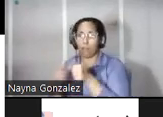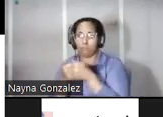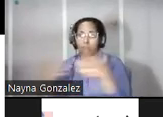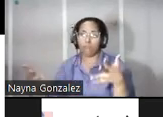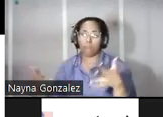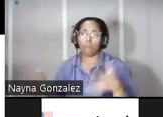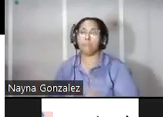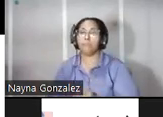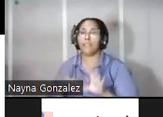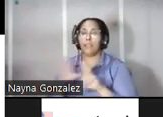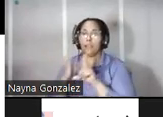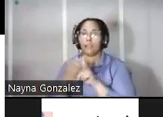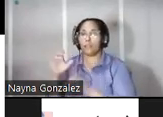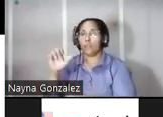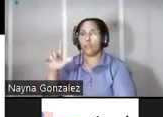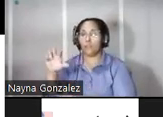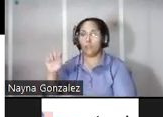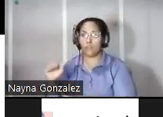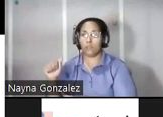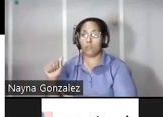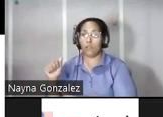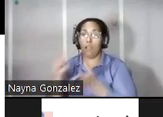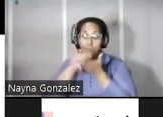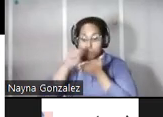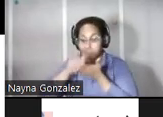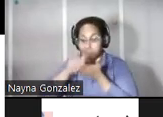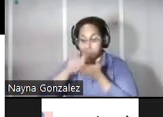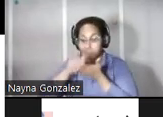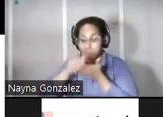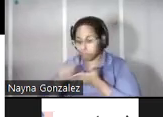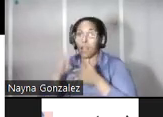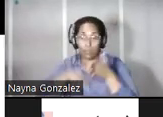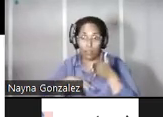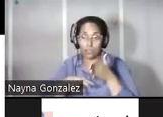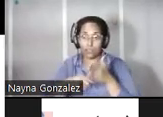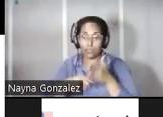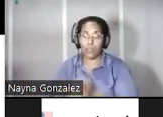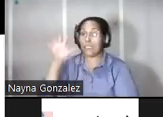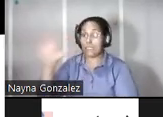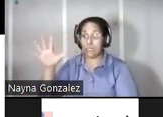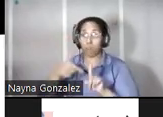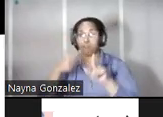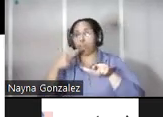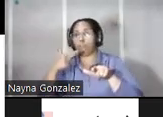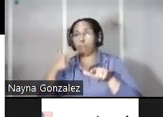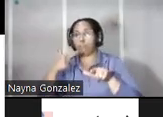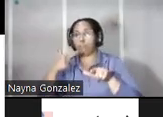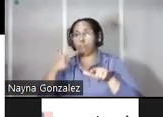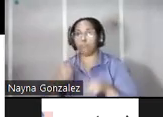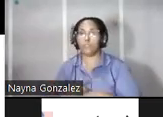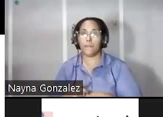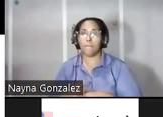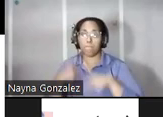de la policía, el caso de Eloísa, hay una nota a mano que lee 5 asesinatos, ataque